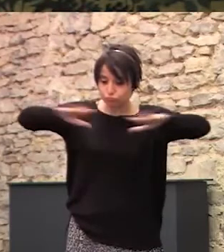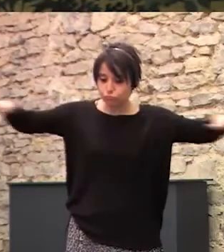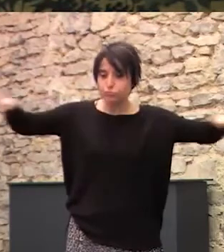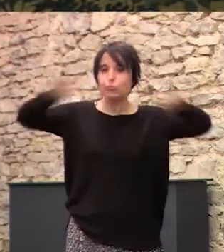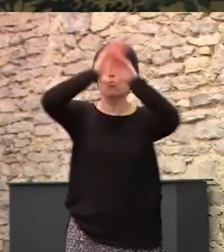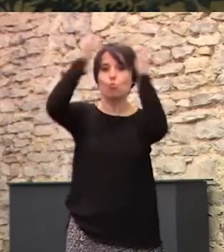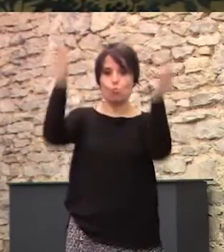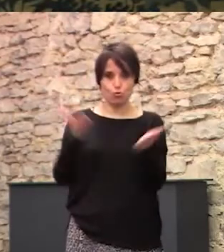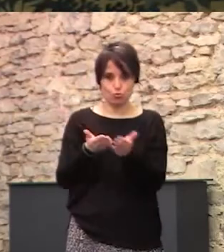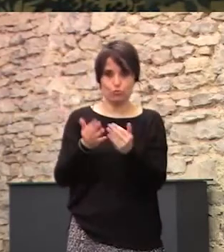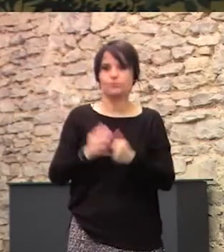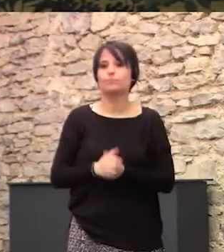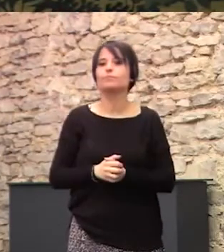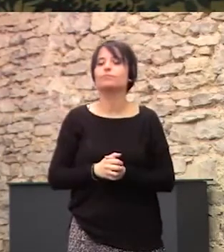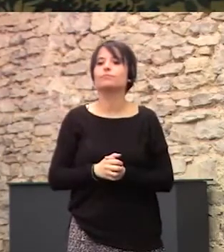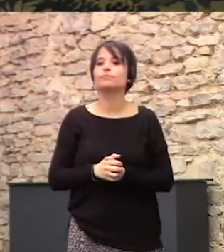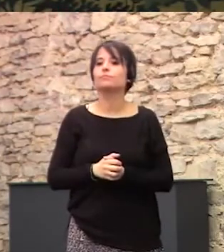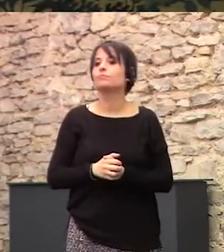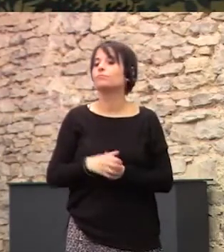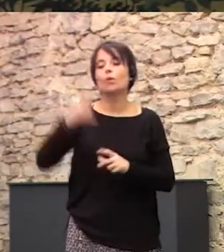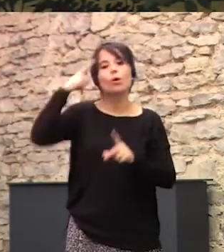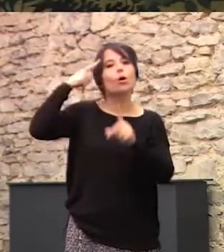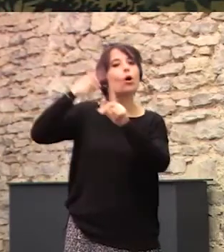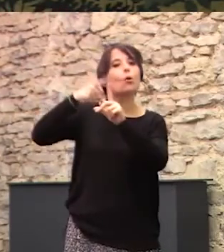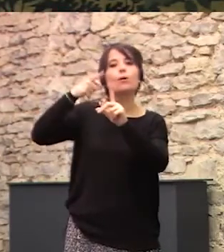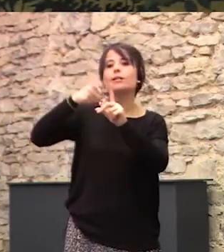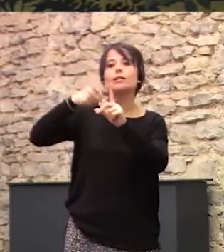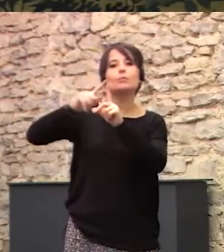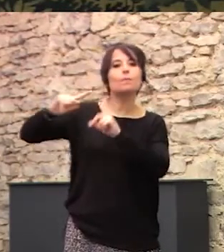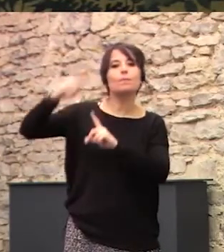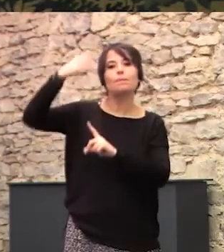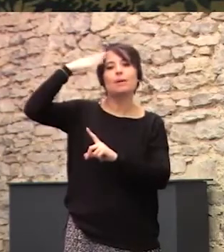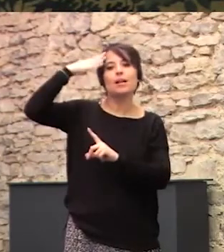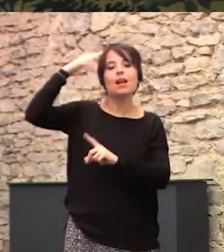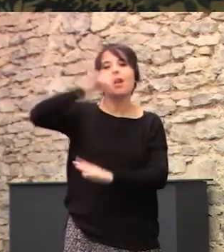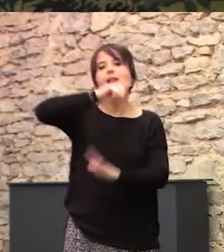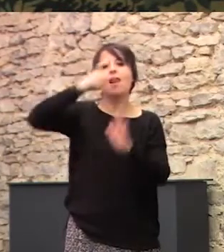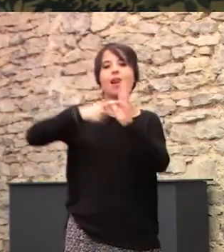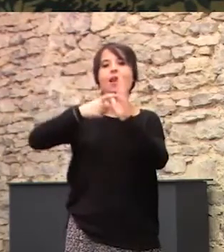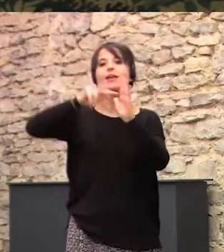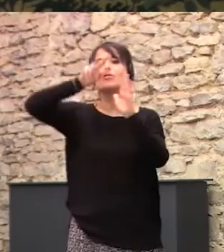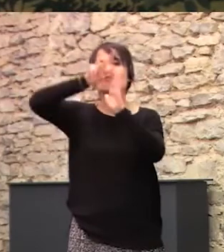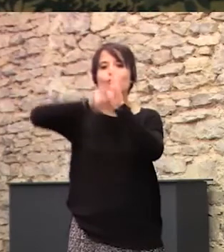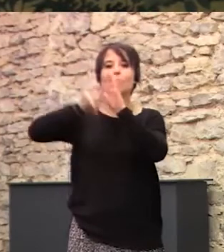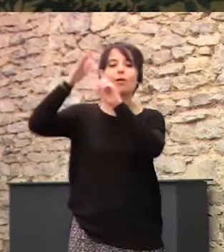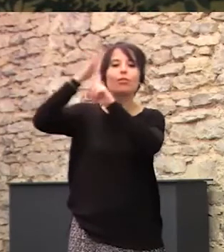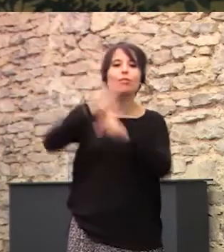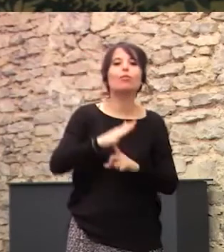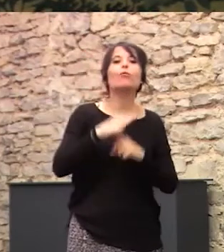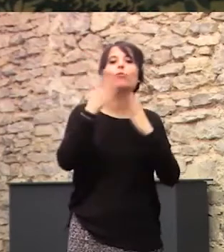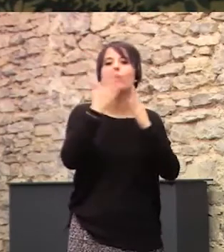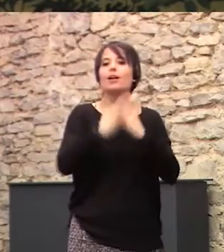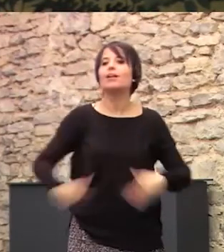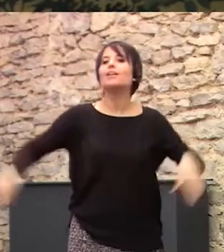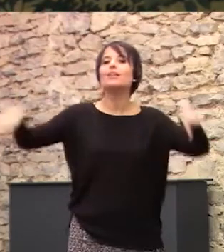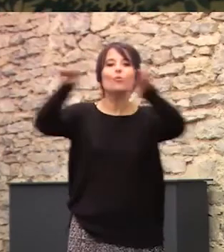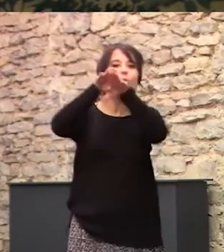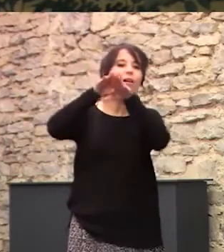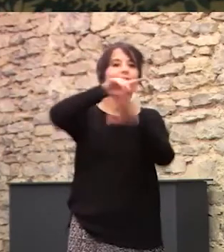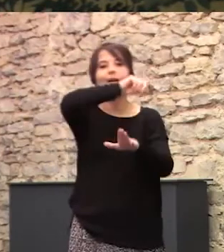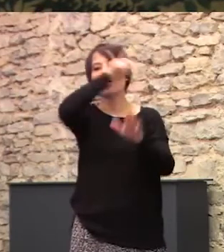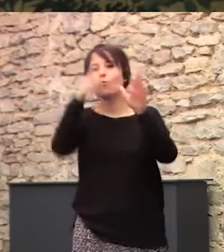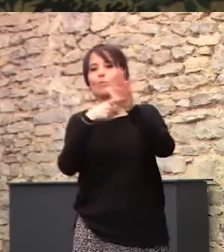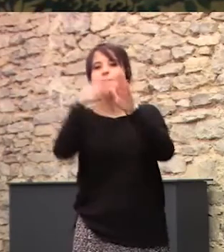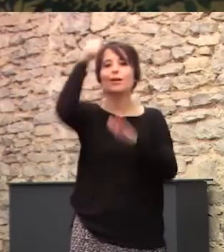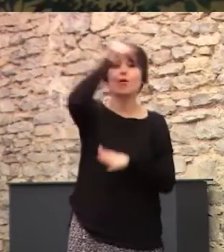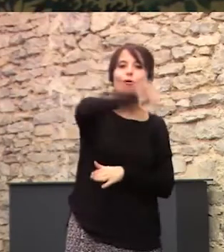mundo. Principales objetivos: de derogación de las leyes y normas discriminatorias, igualdad total entre mujeres y